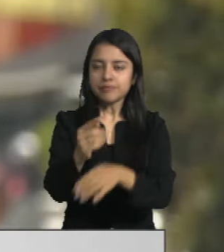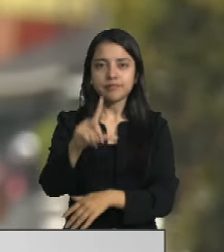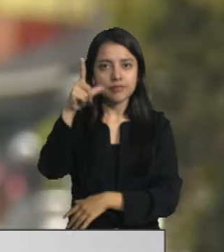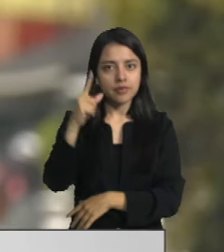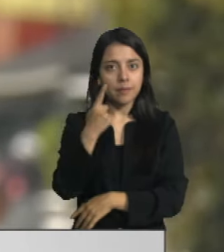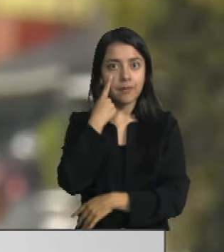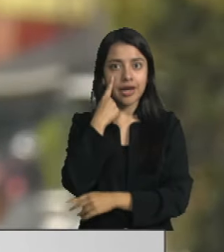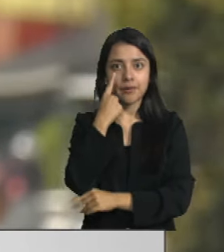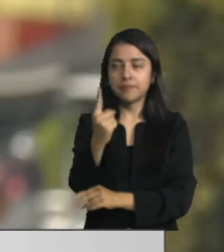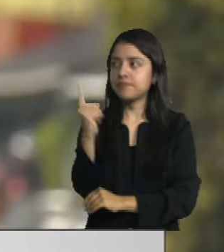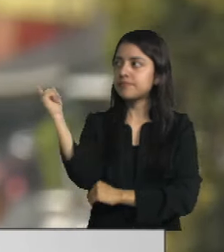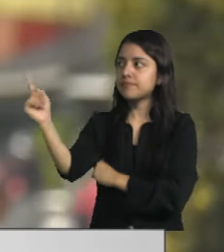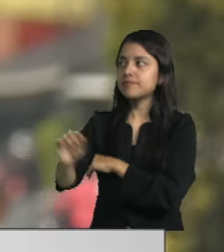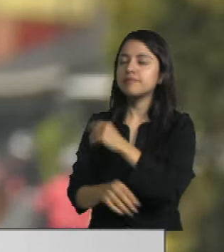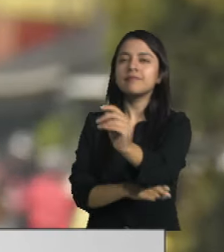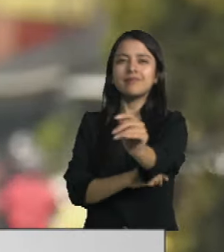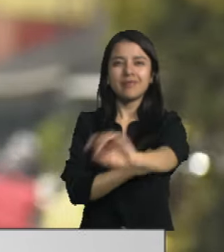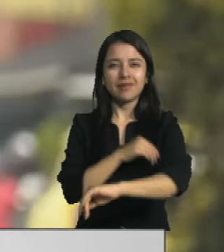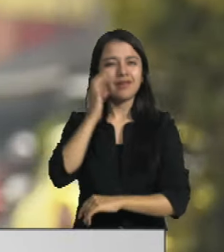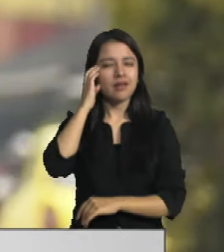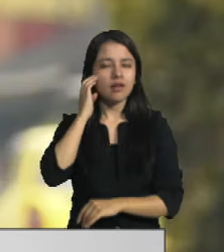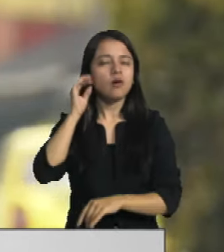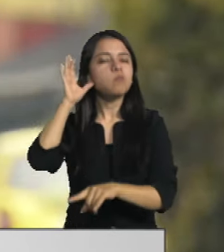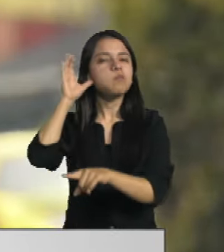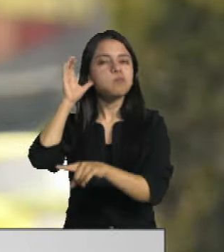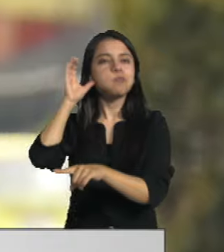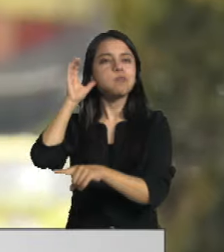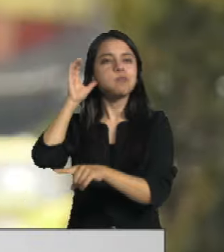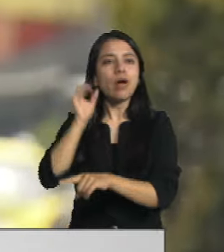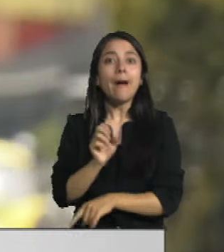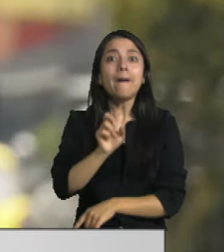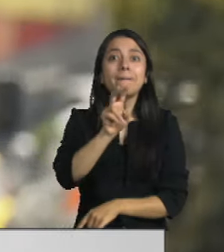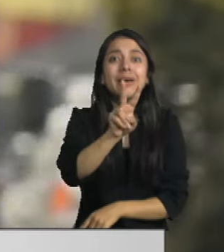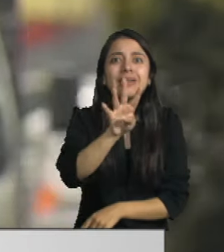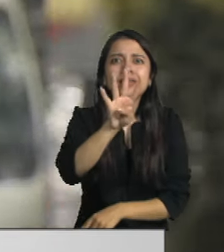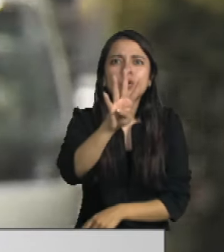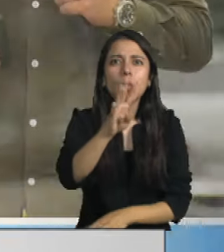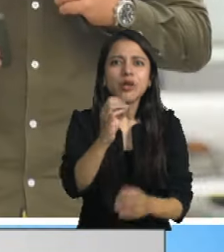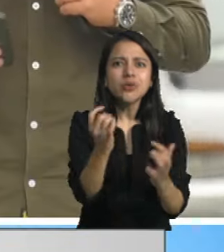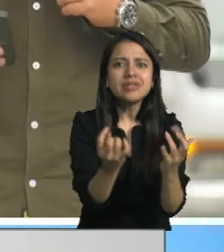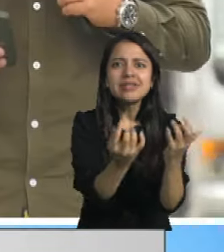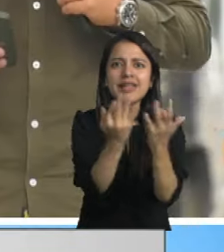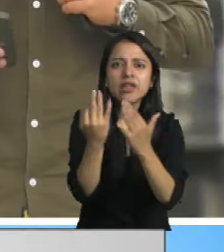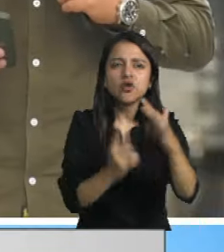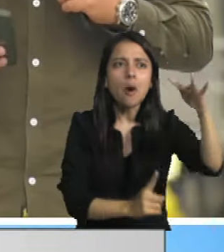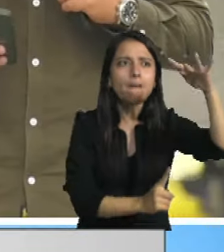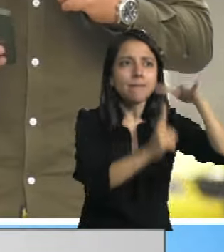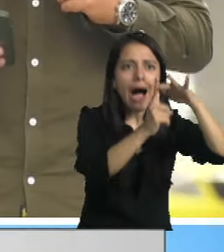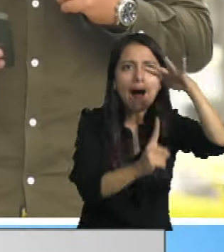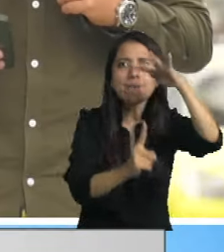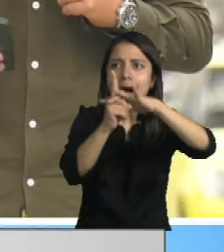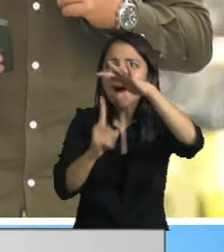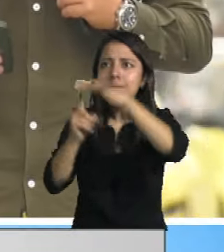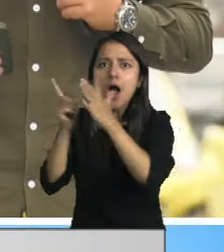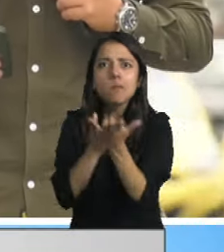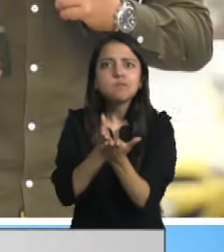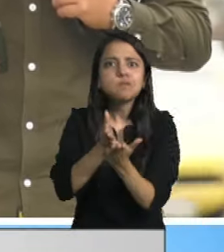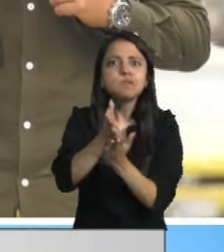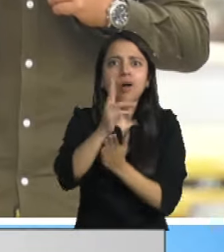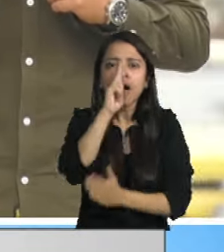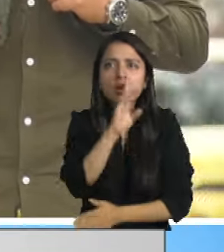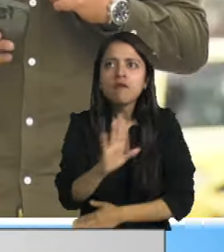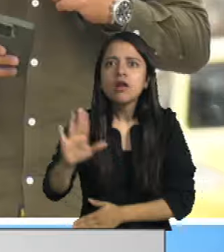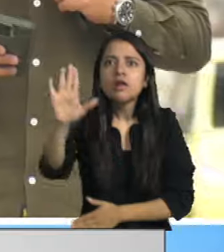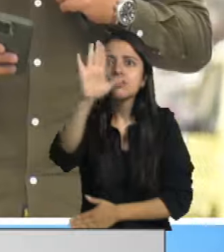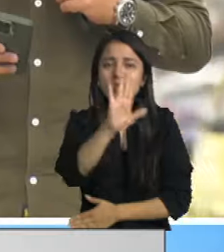mire, actualmente en Colombia hay 24 incendios forestales activos en este momento. Todos los organismos de